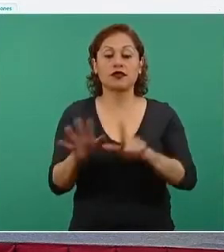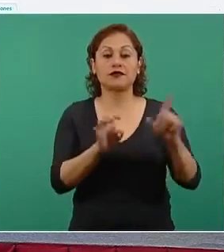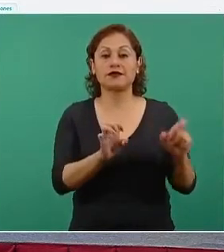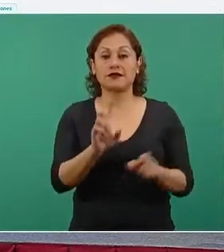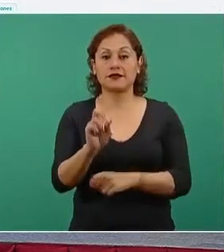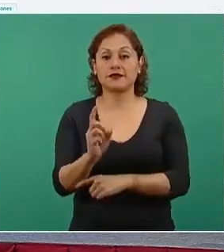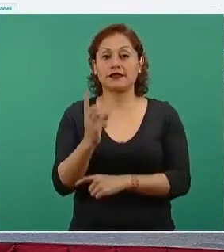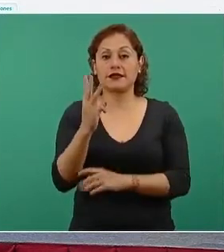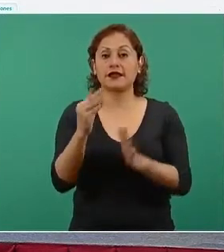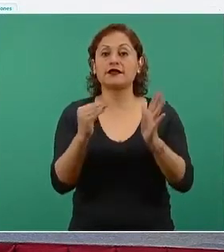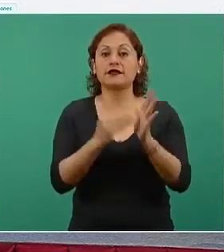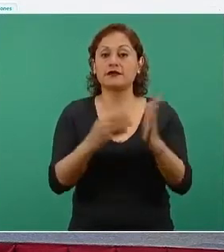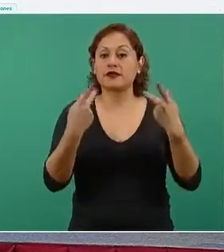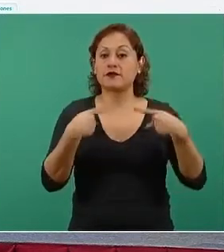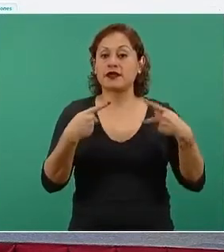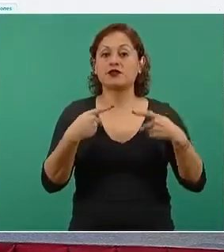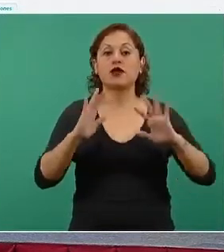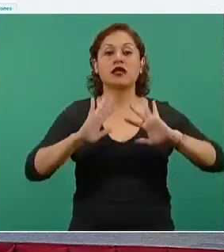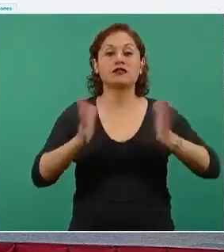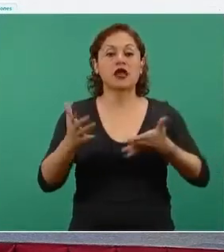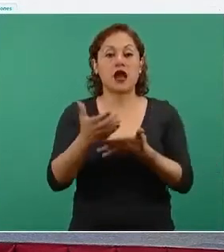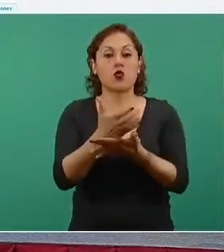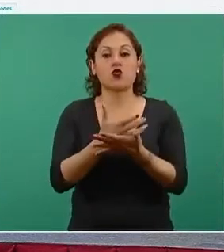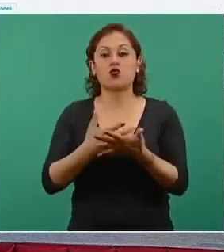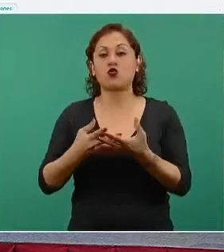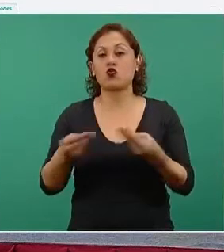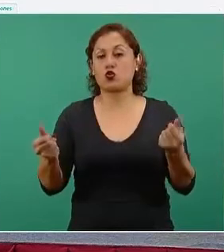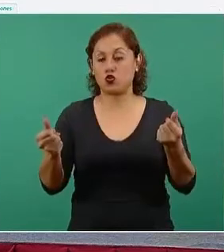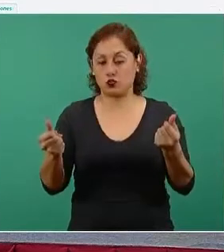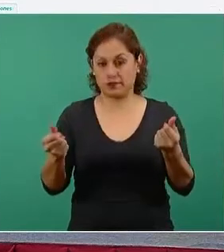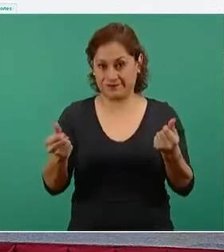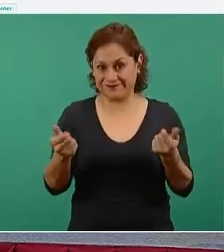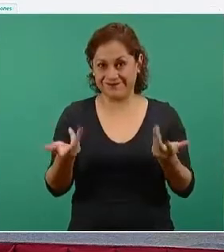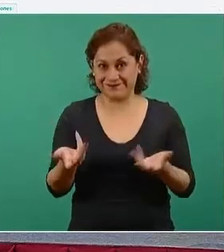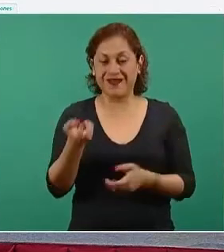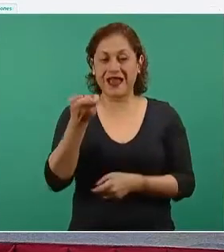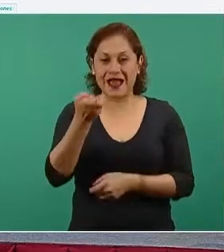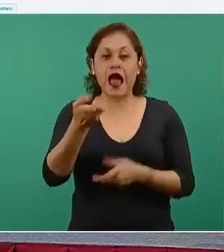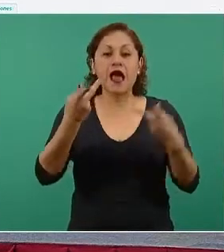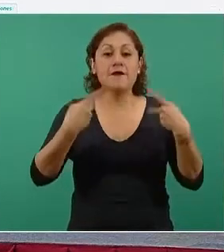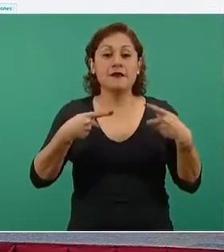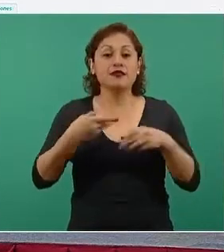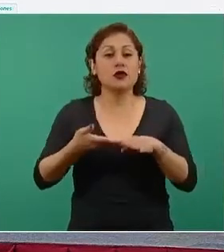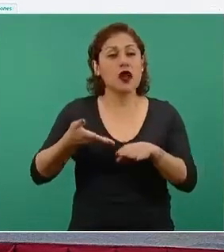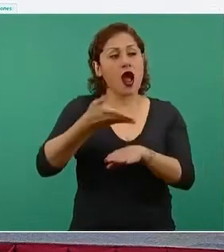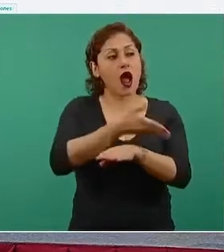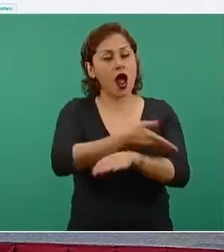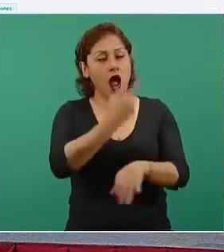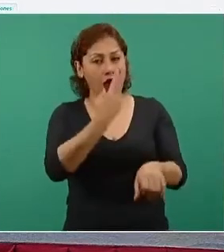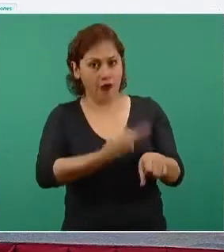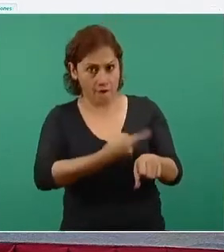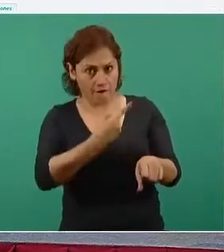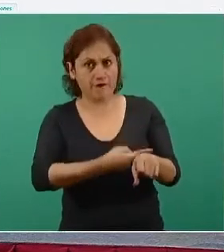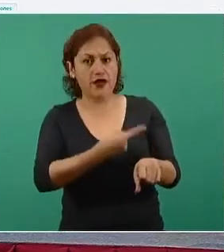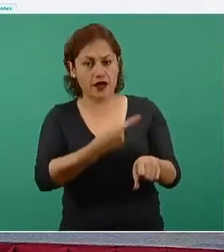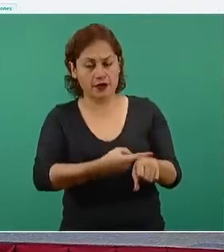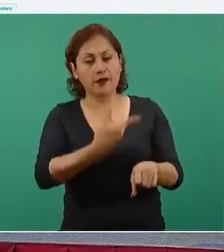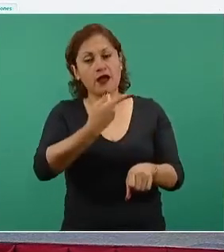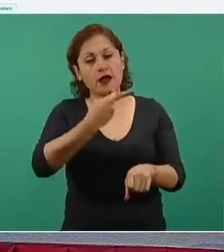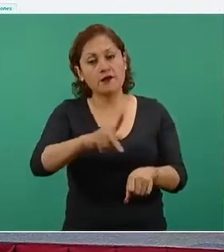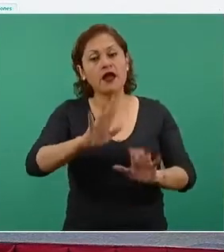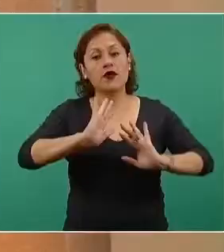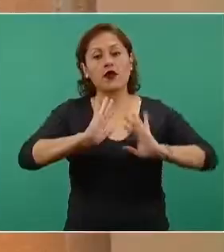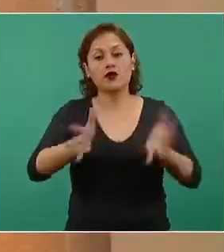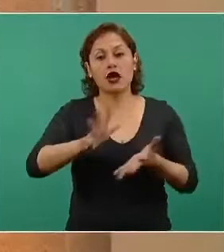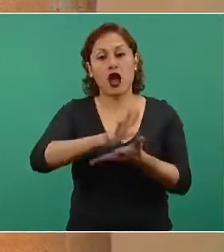personas recuperadas. ¿Qué quiere decir esto? Son personas que presentaron la infección en algún momento, pero que afortunadamente